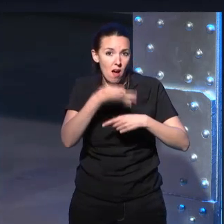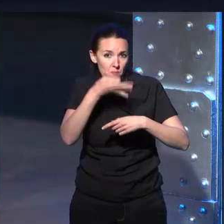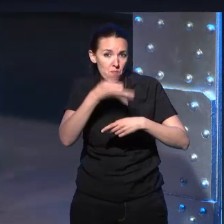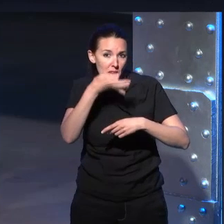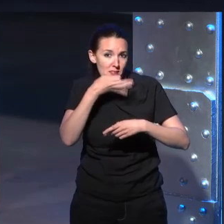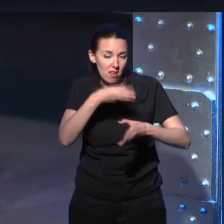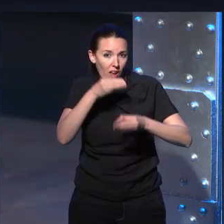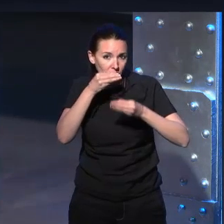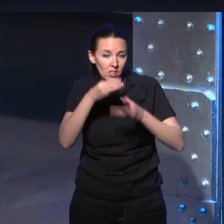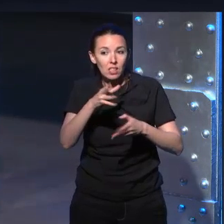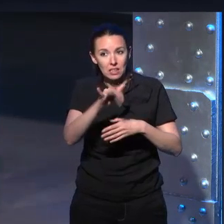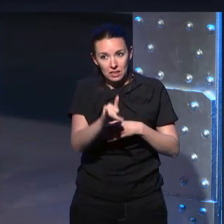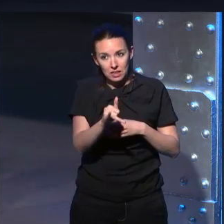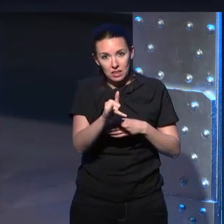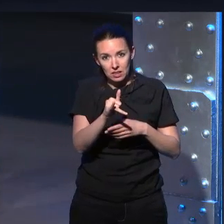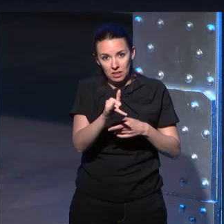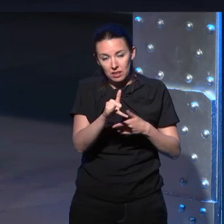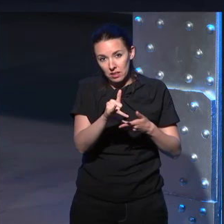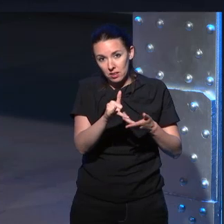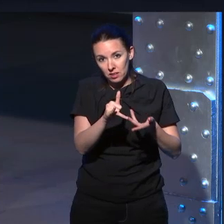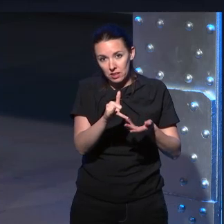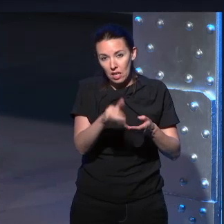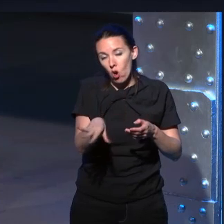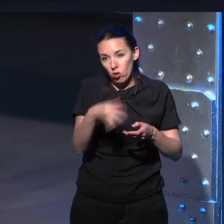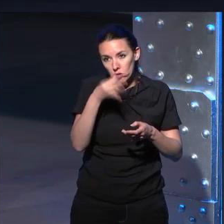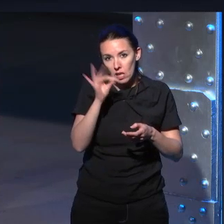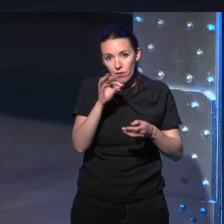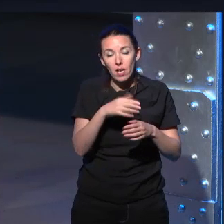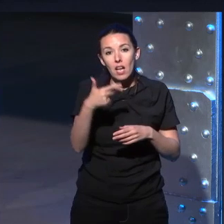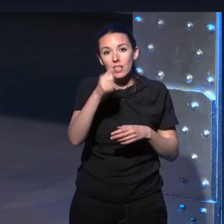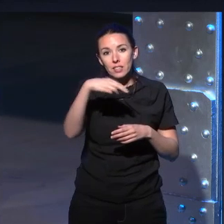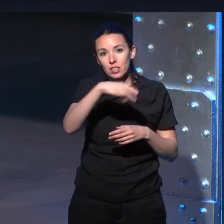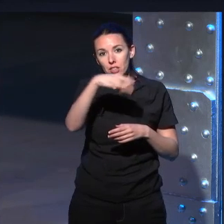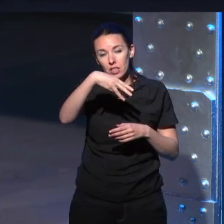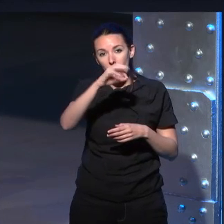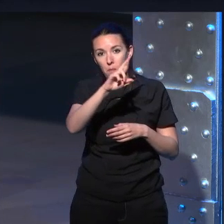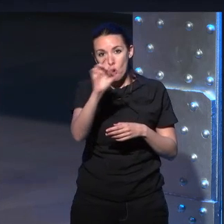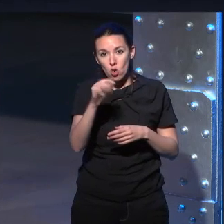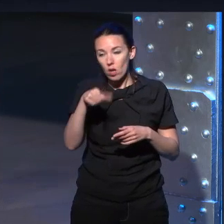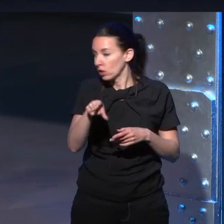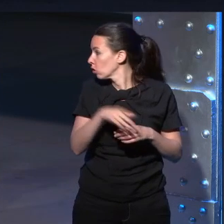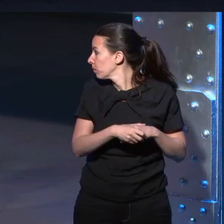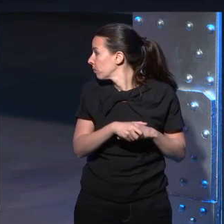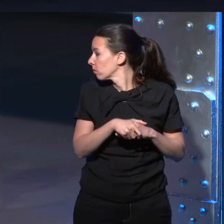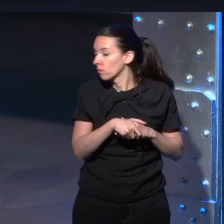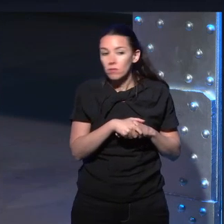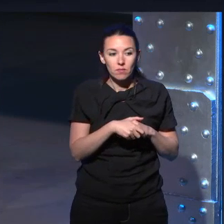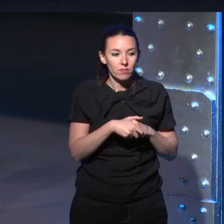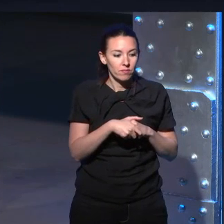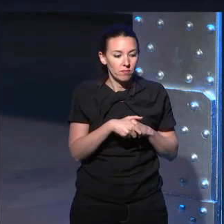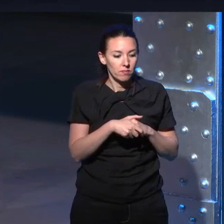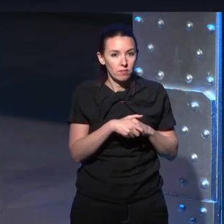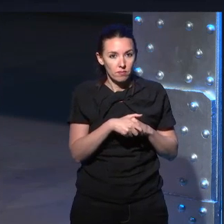sí, de merienda. La sopeas en el café. Chamorros, esto es el chamorro. Esto le llamamos Los